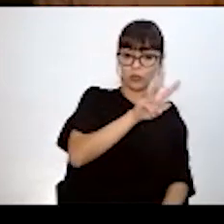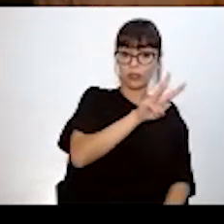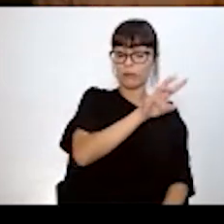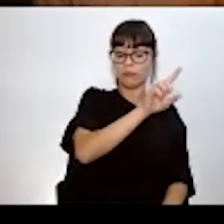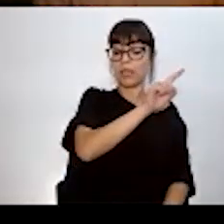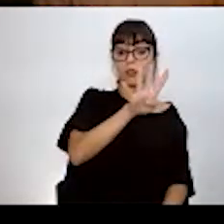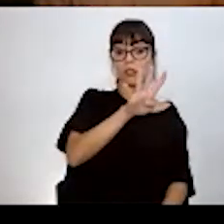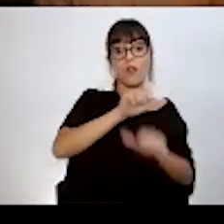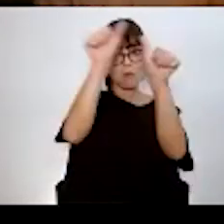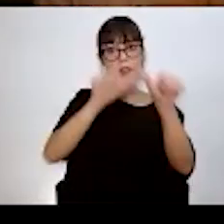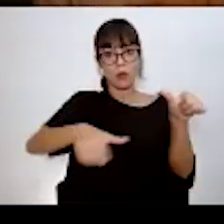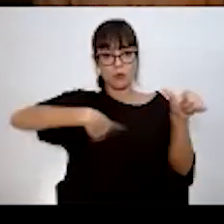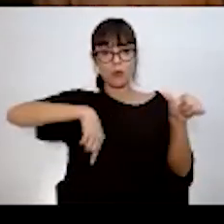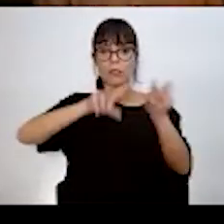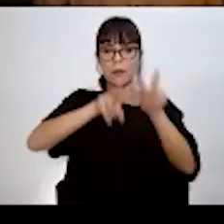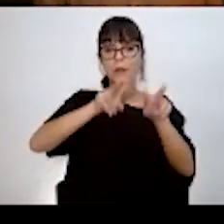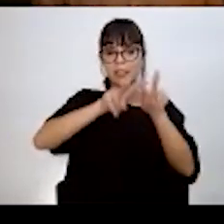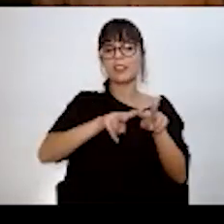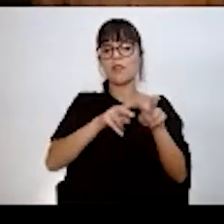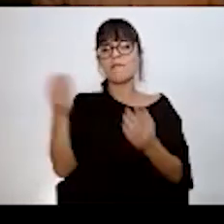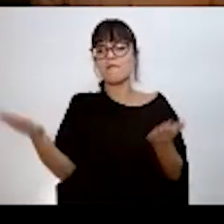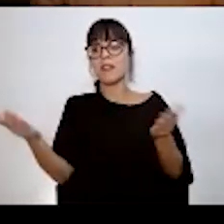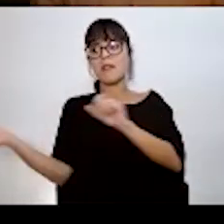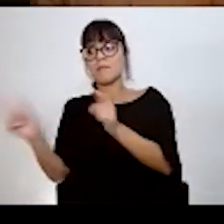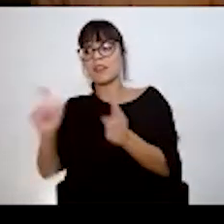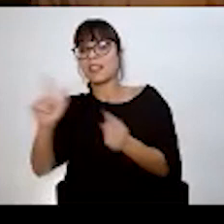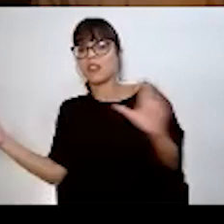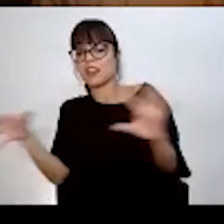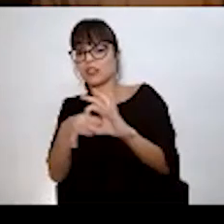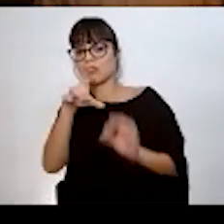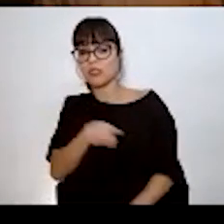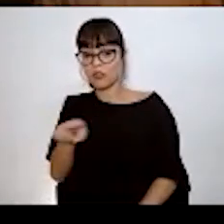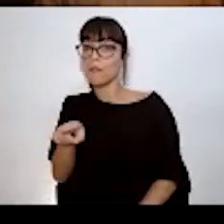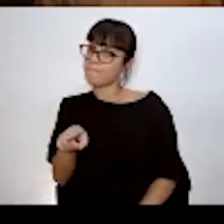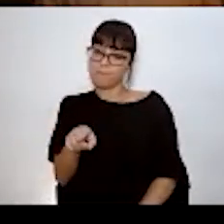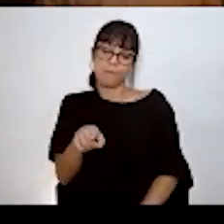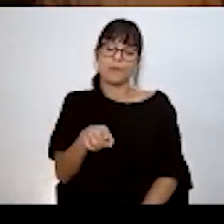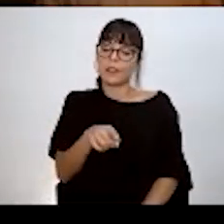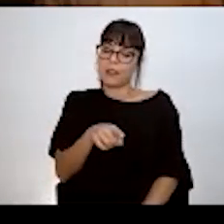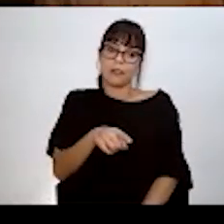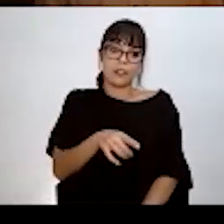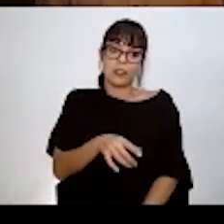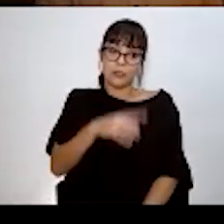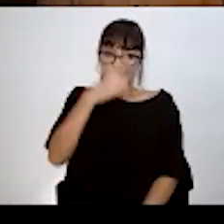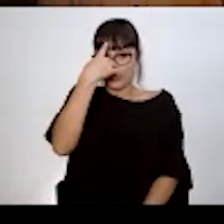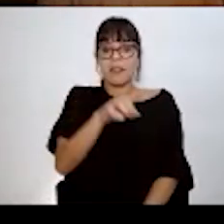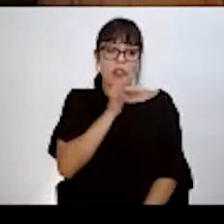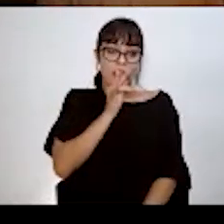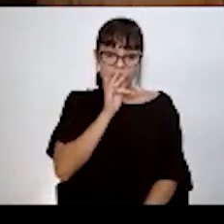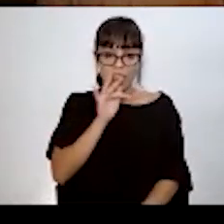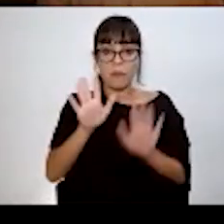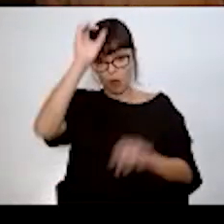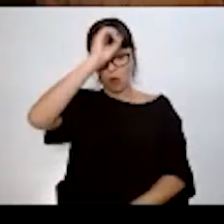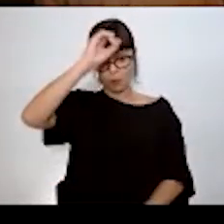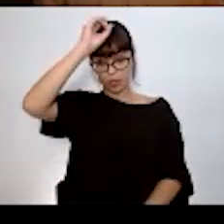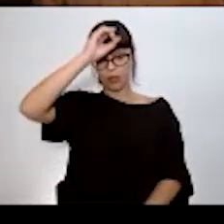es pronto para saberlo. A mi juicio, y es una opinión personal, sí que existen indicios suficientes para pensar que en diferentes momentos